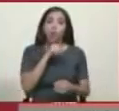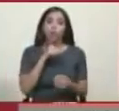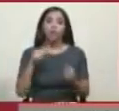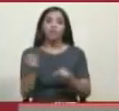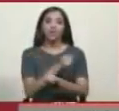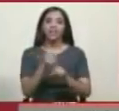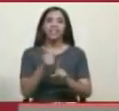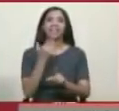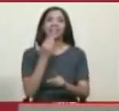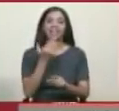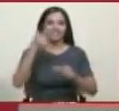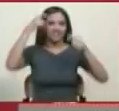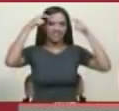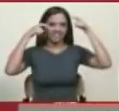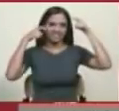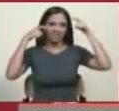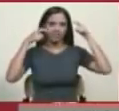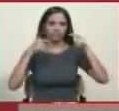al comandante Chávez.